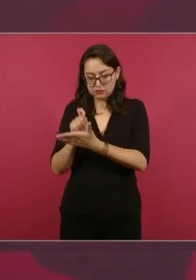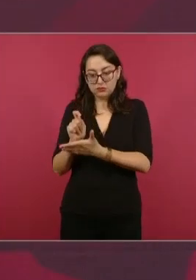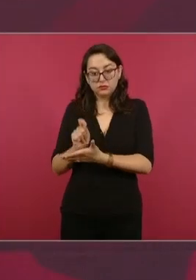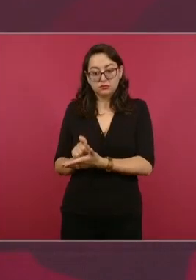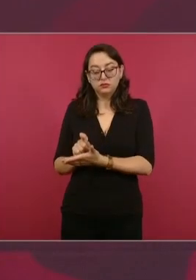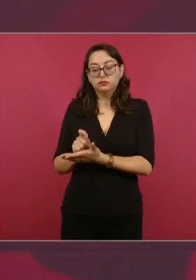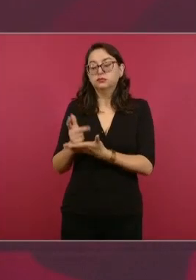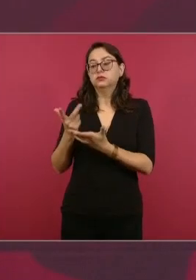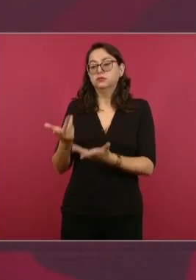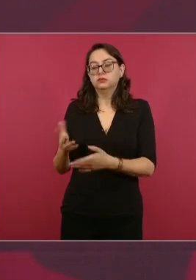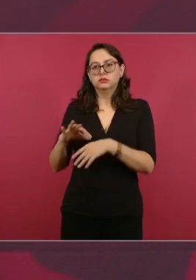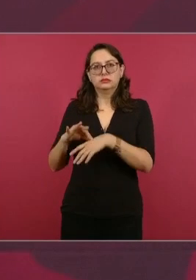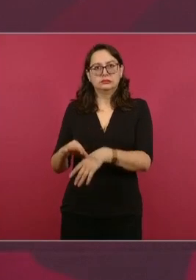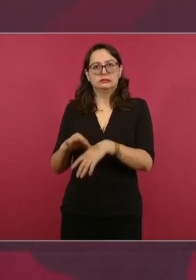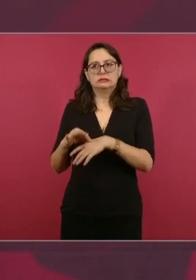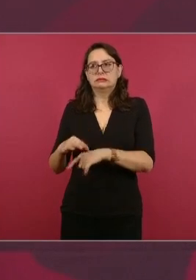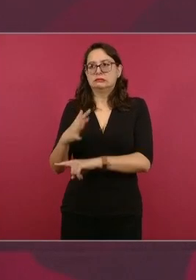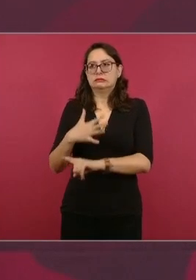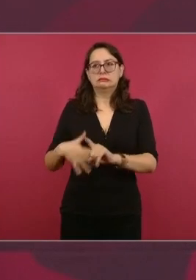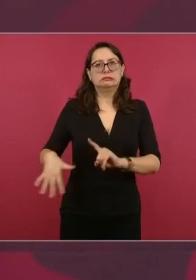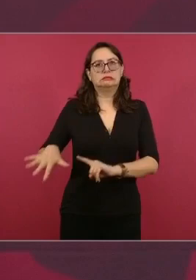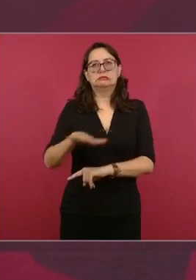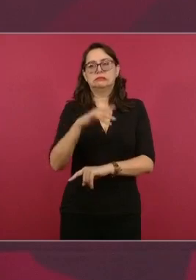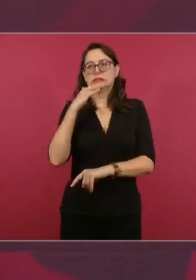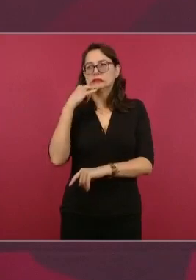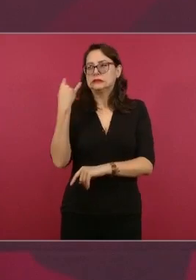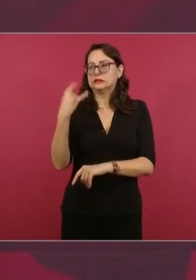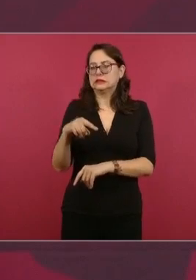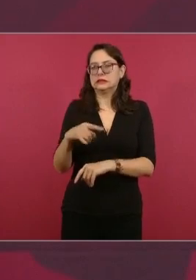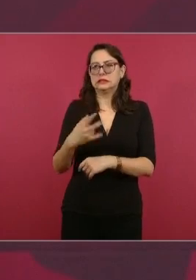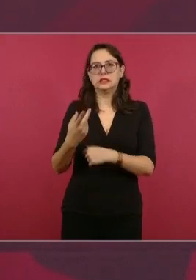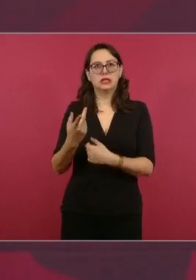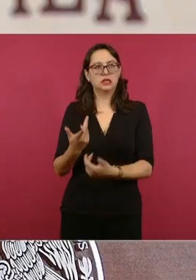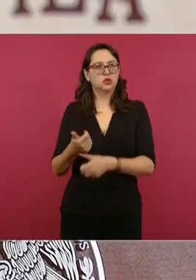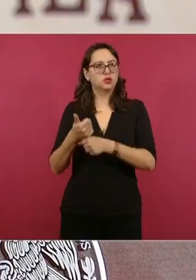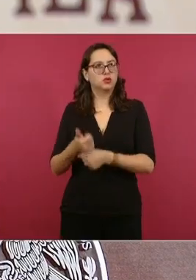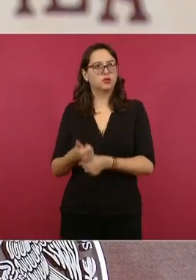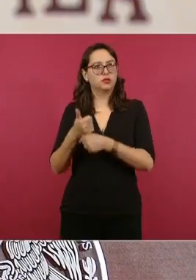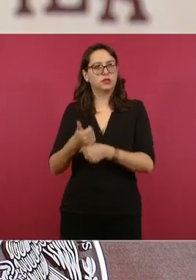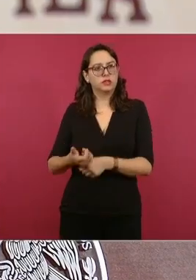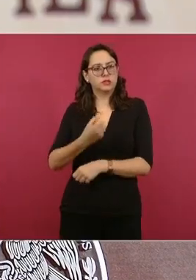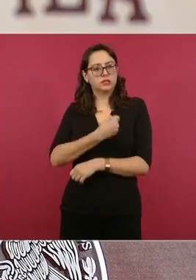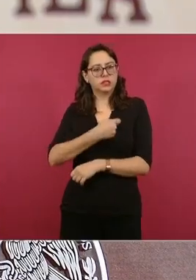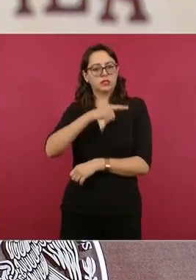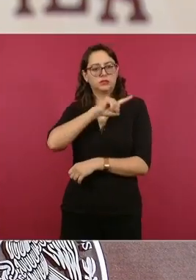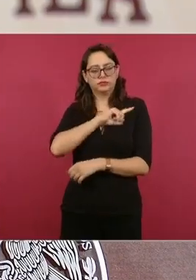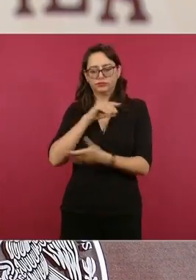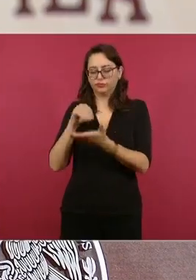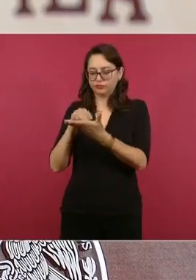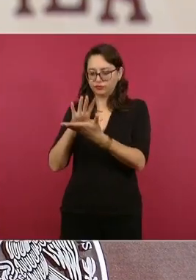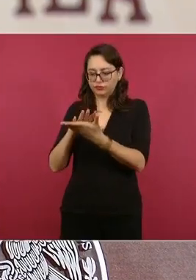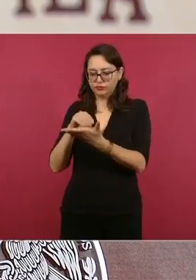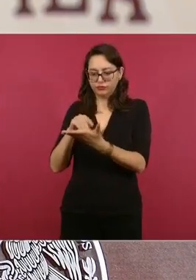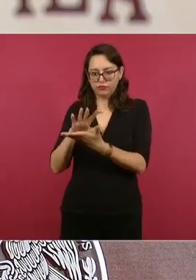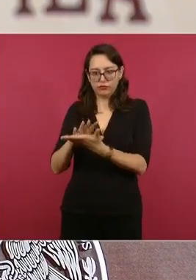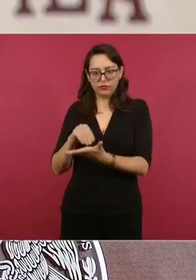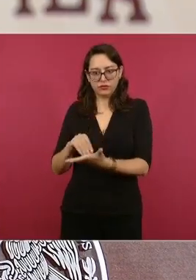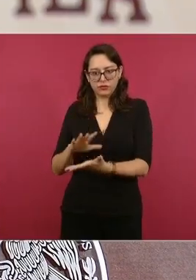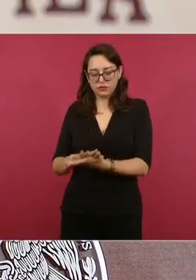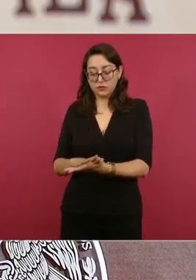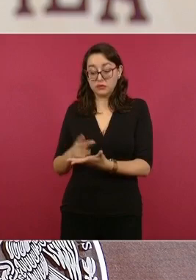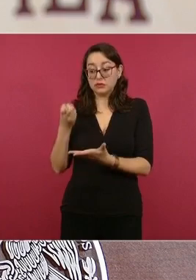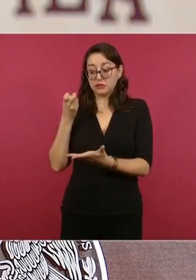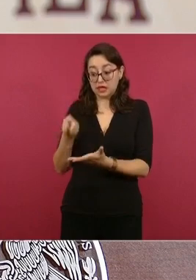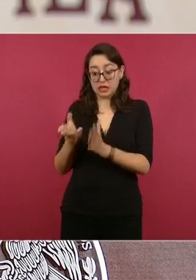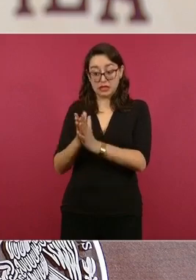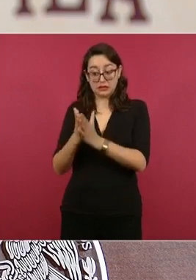obra poco conocida sobre la salud pública, pero muy importante para los proyectos, por cierto, de transformación